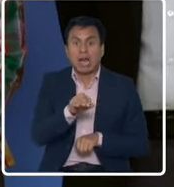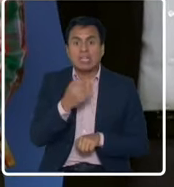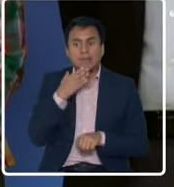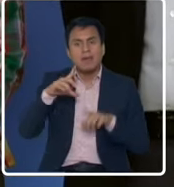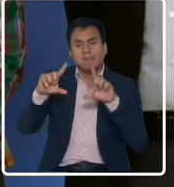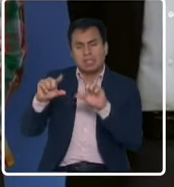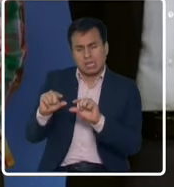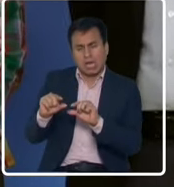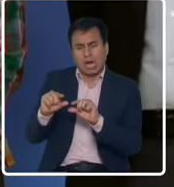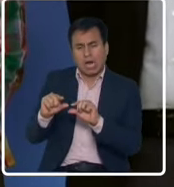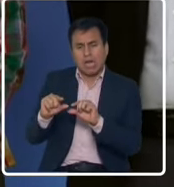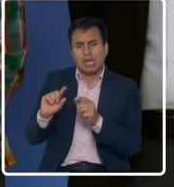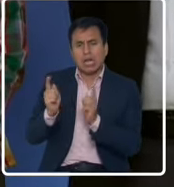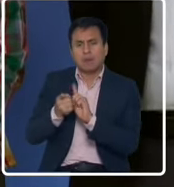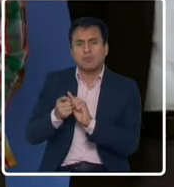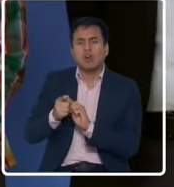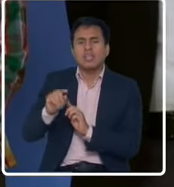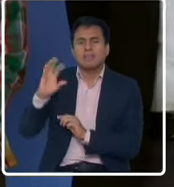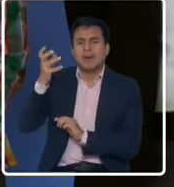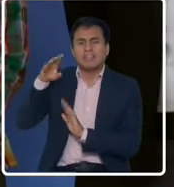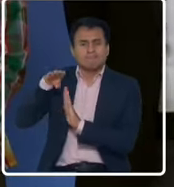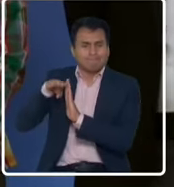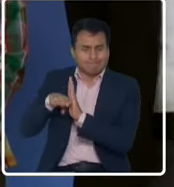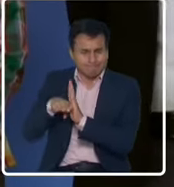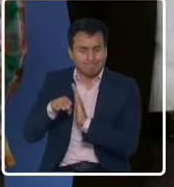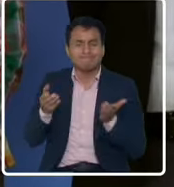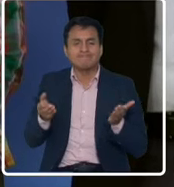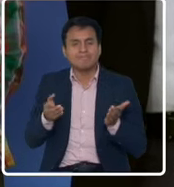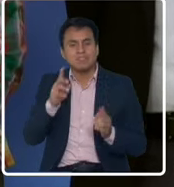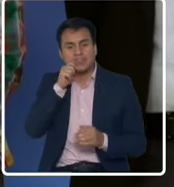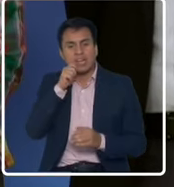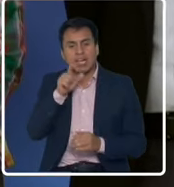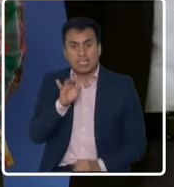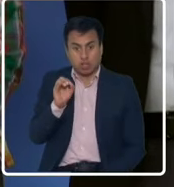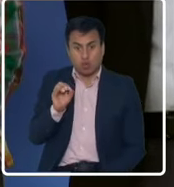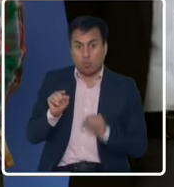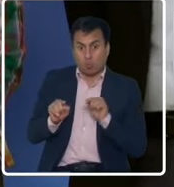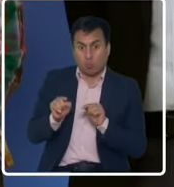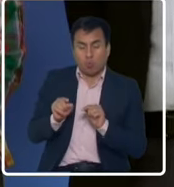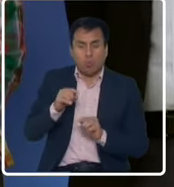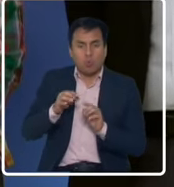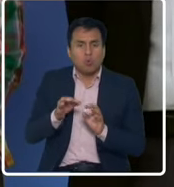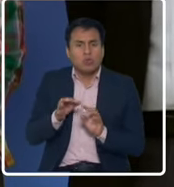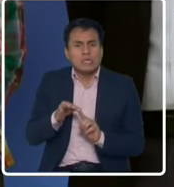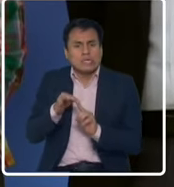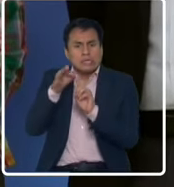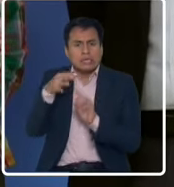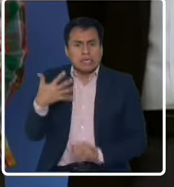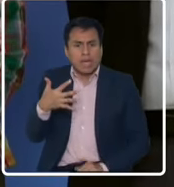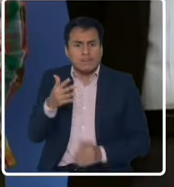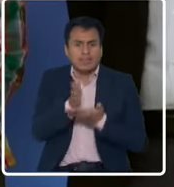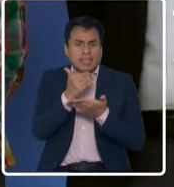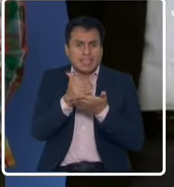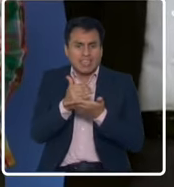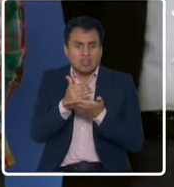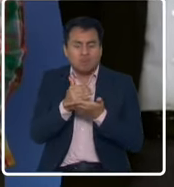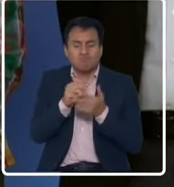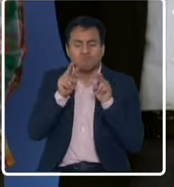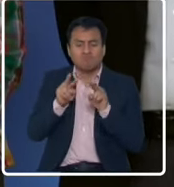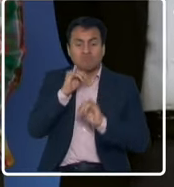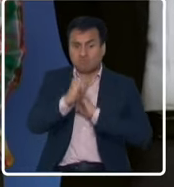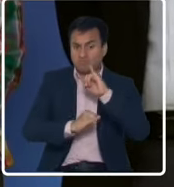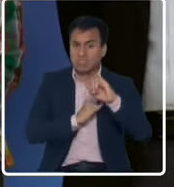mitigar los efectos del cambio climático se trata de un recurso clave de un recurso estratégico desde el punto de